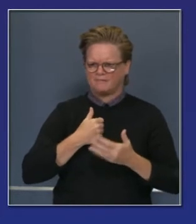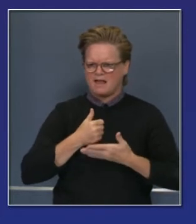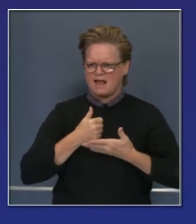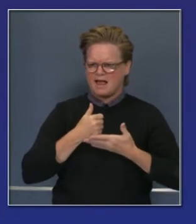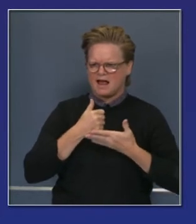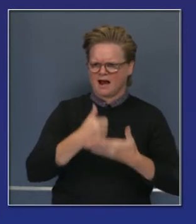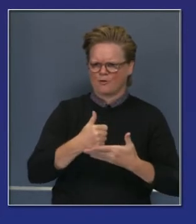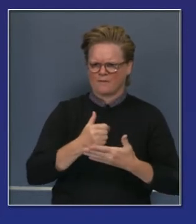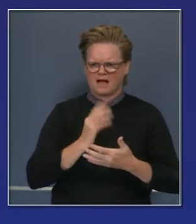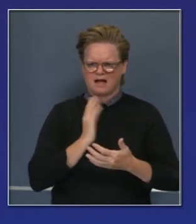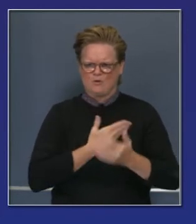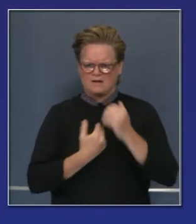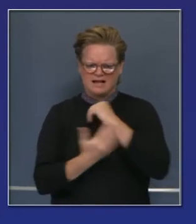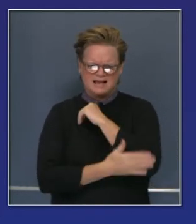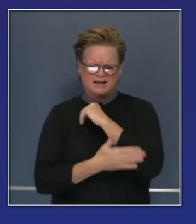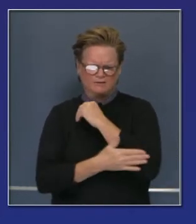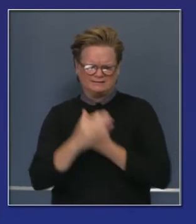esta